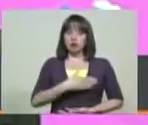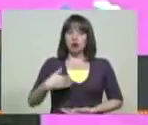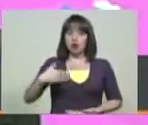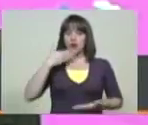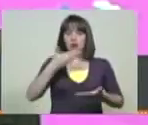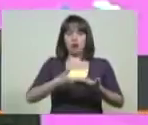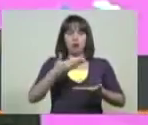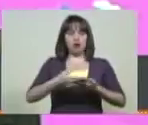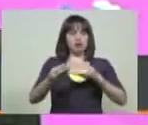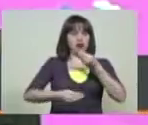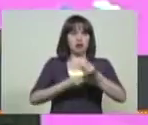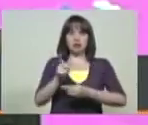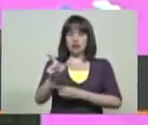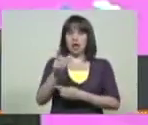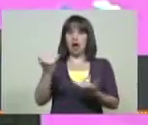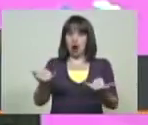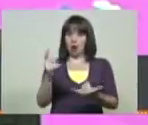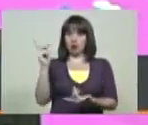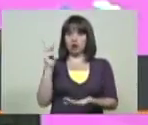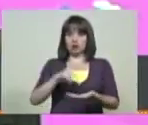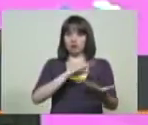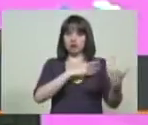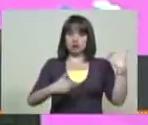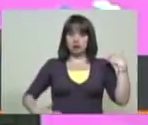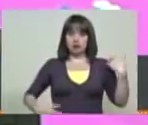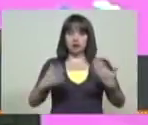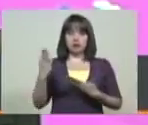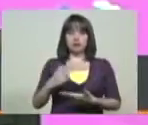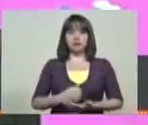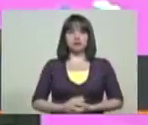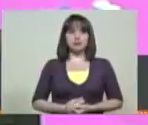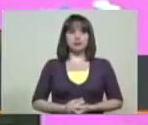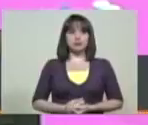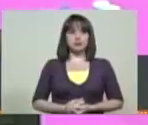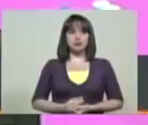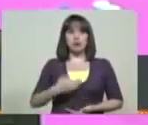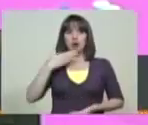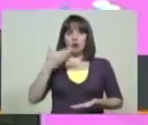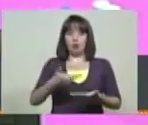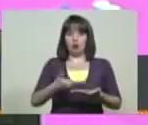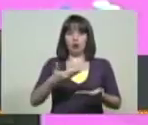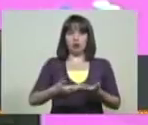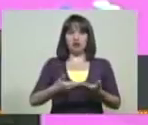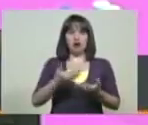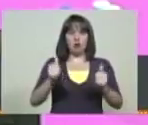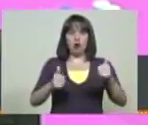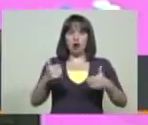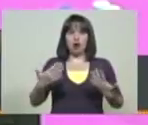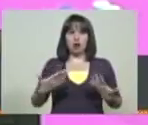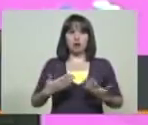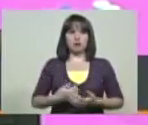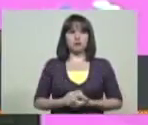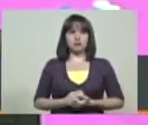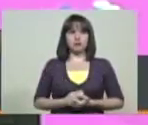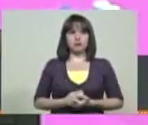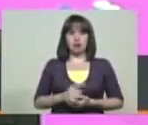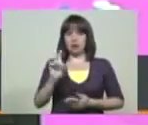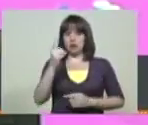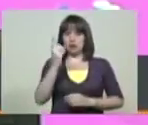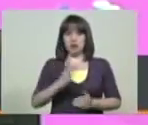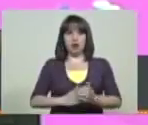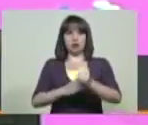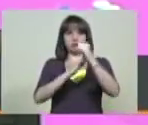esta plenaria pero ahora en su presencia propongo como delegado y primer vicepresidente